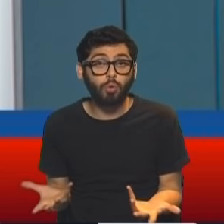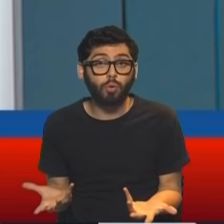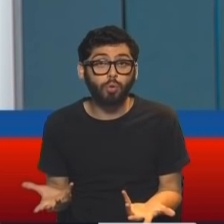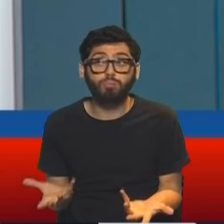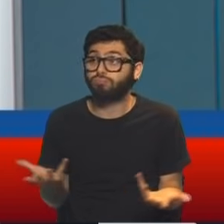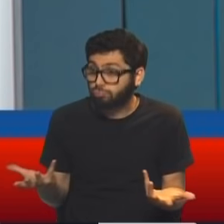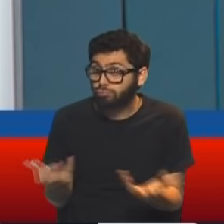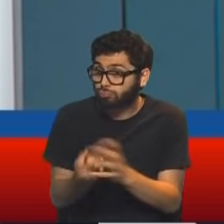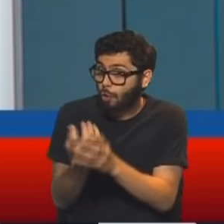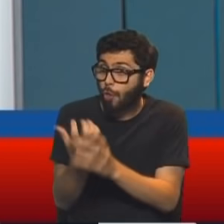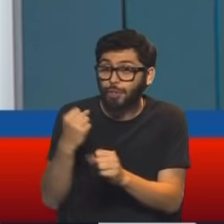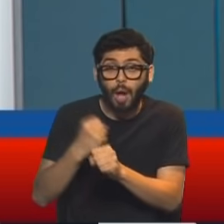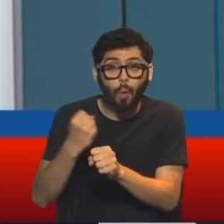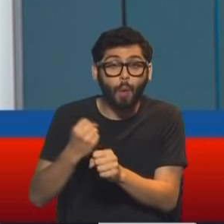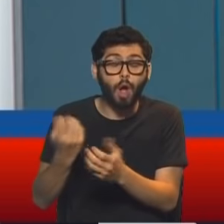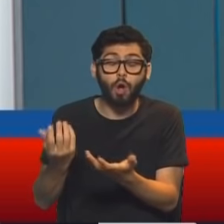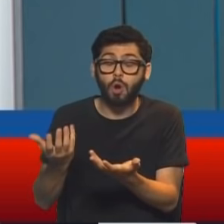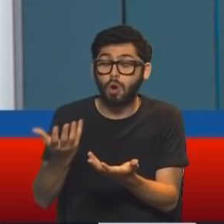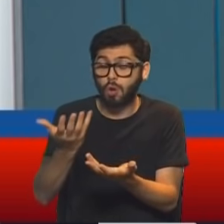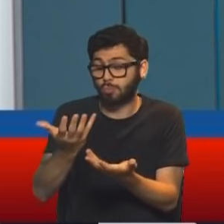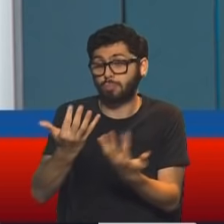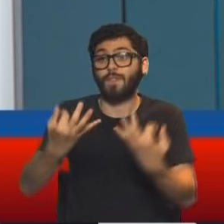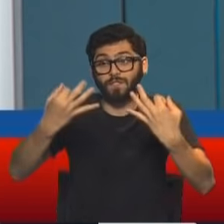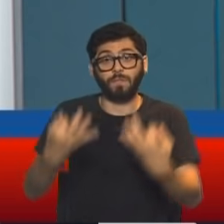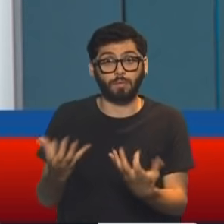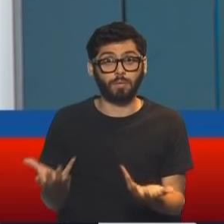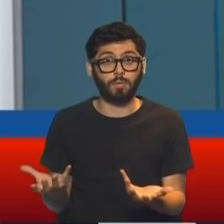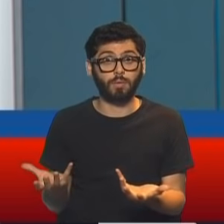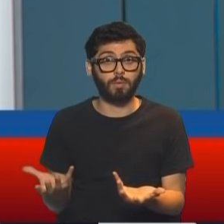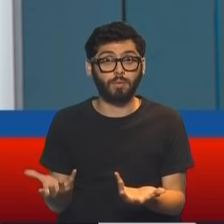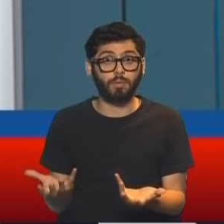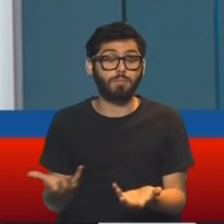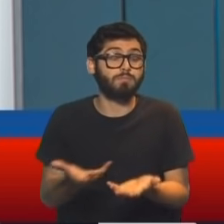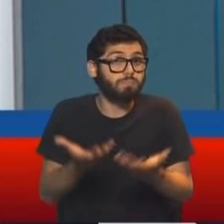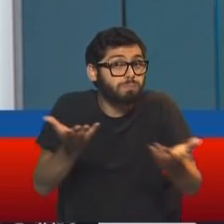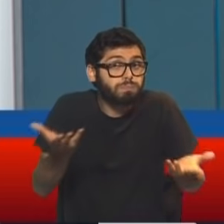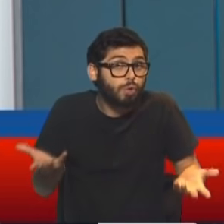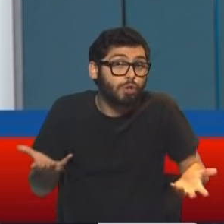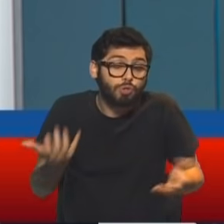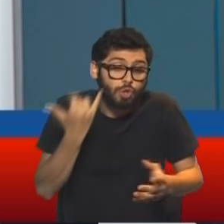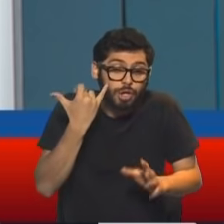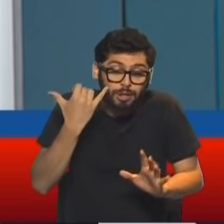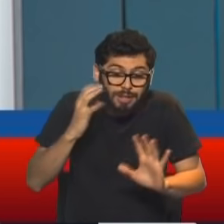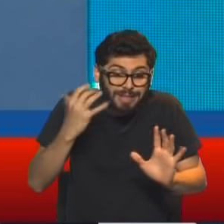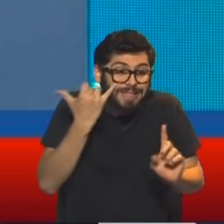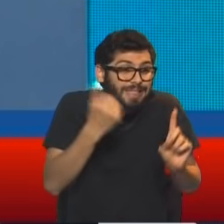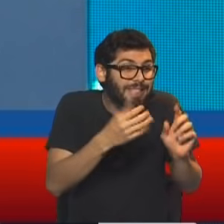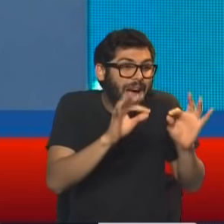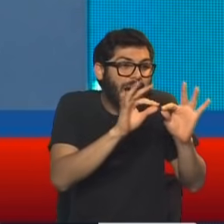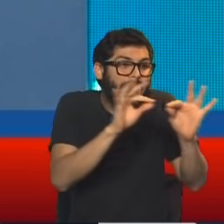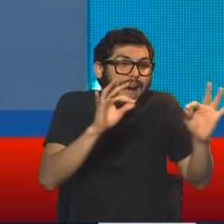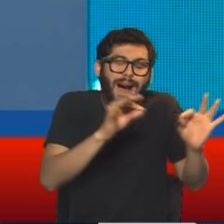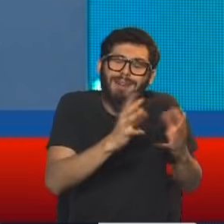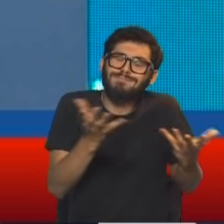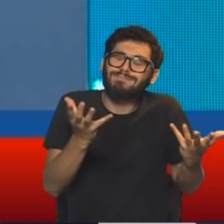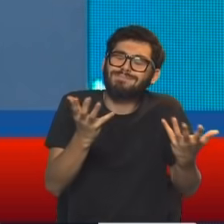generar trabajo en las mejores condiciones. Sí. Por lo tanto, ya Pero siempre hay un sesgo texto clasista en todas, ese- yo te